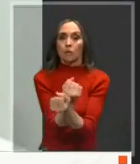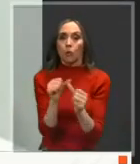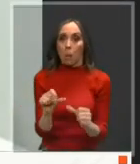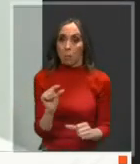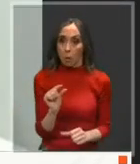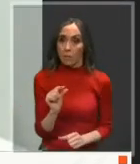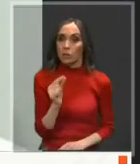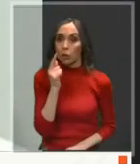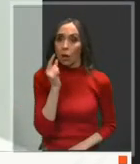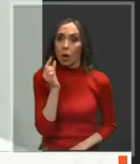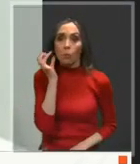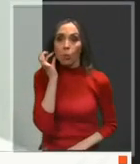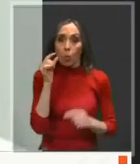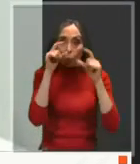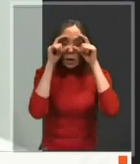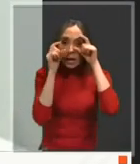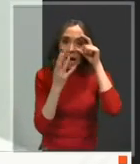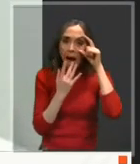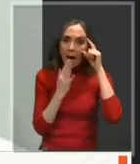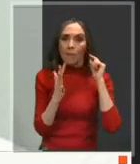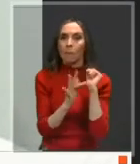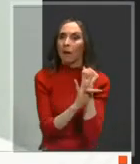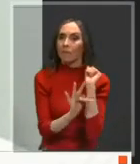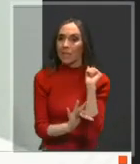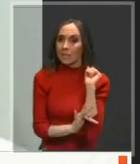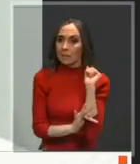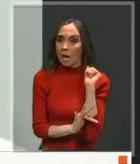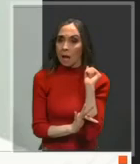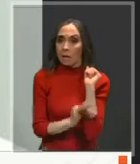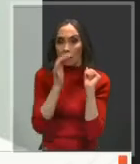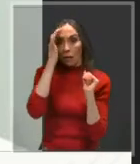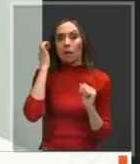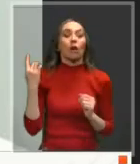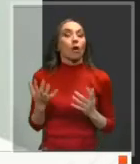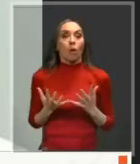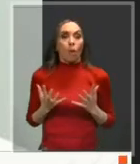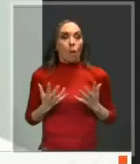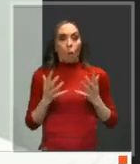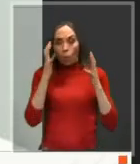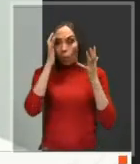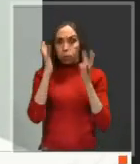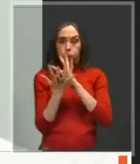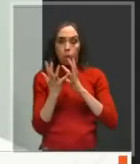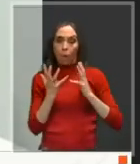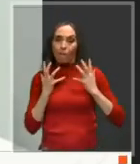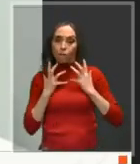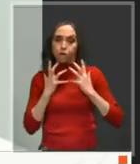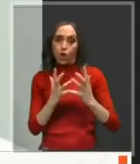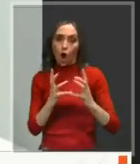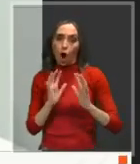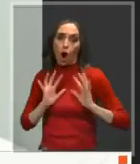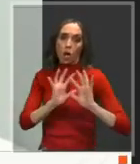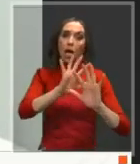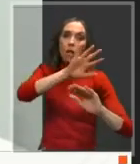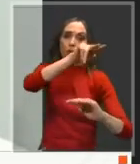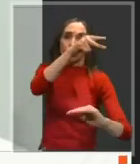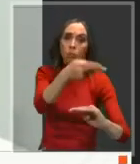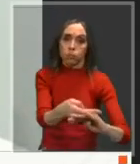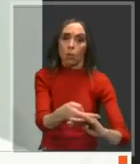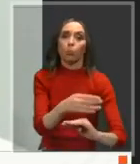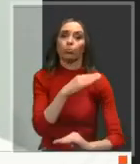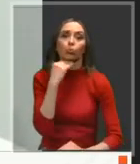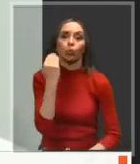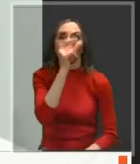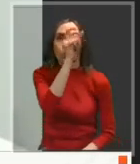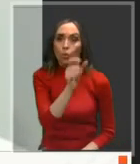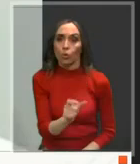Habiendo acometido de esta manera tan violenta y causando la muerte a una persona en